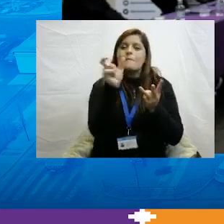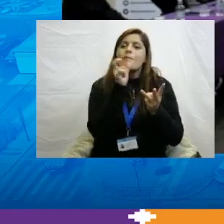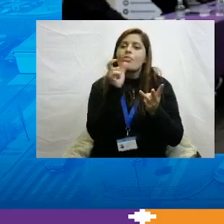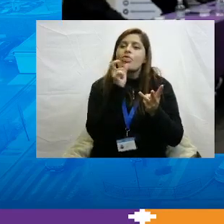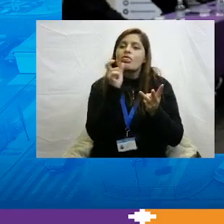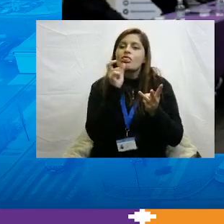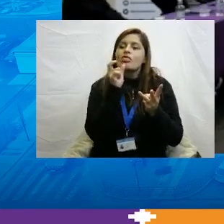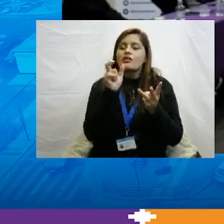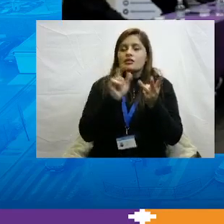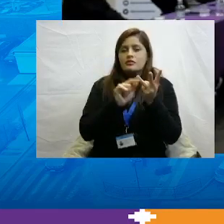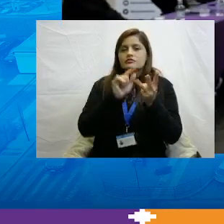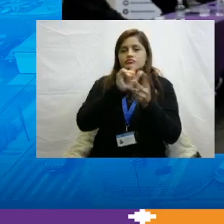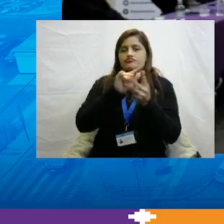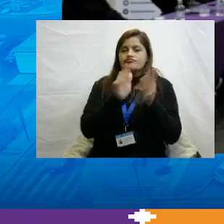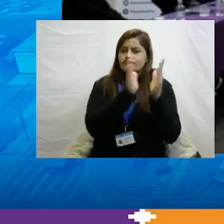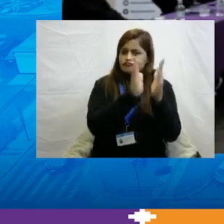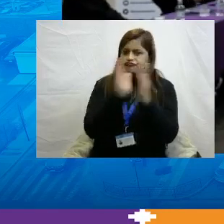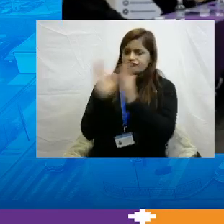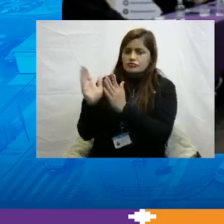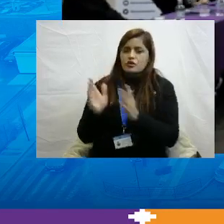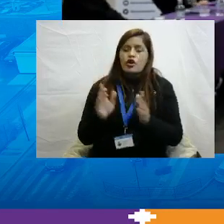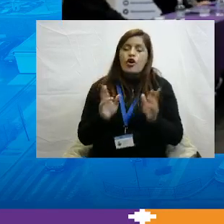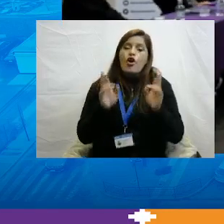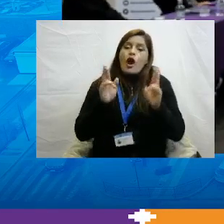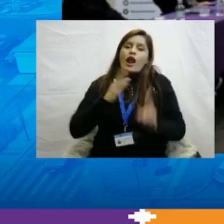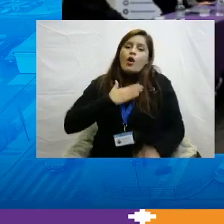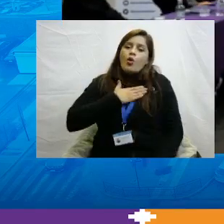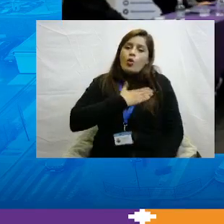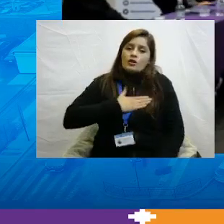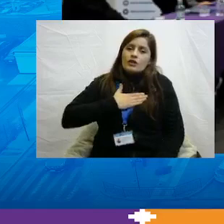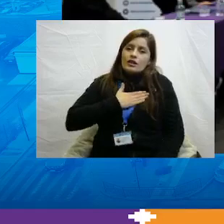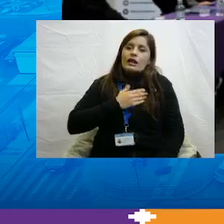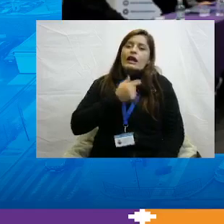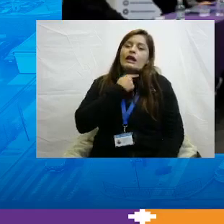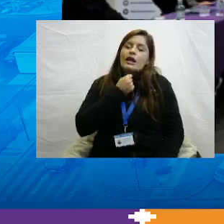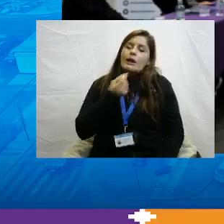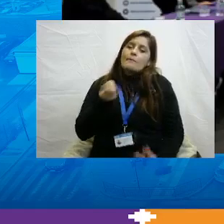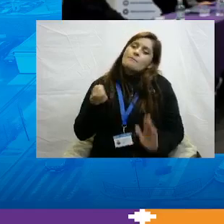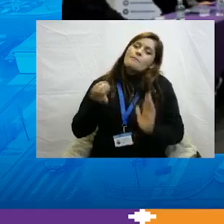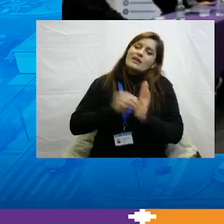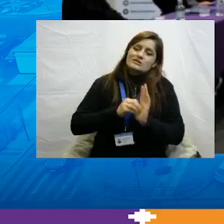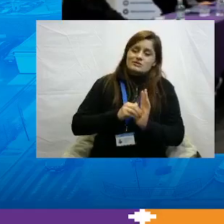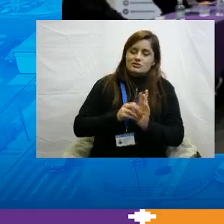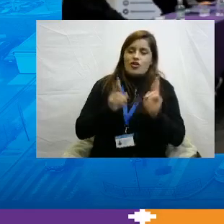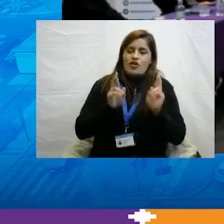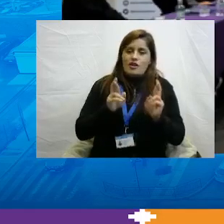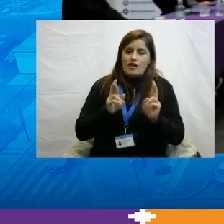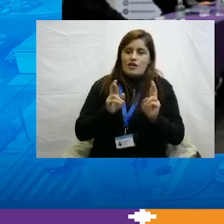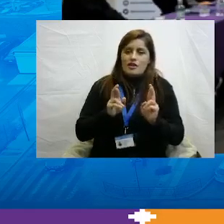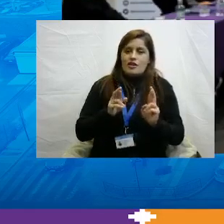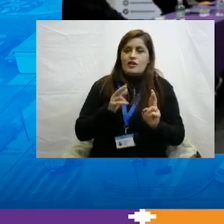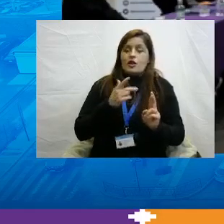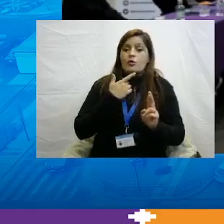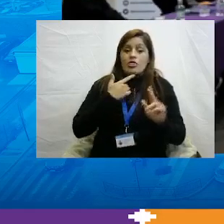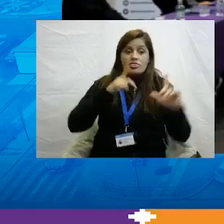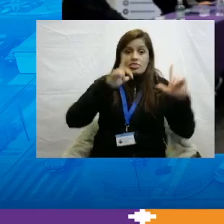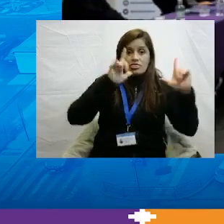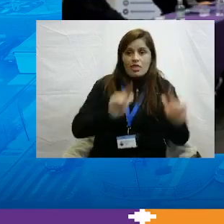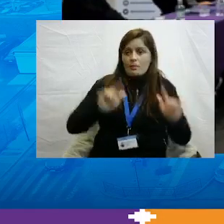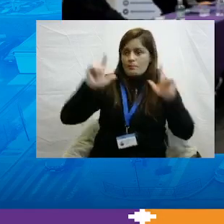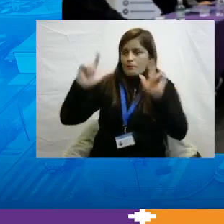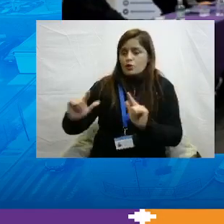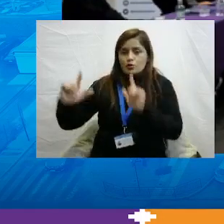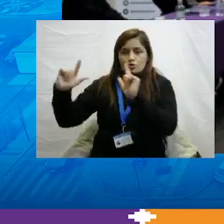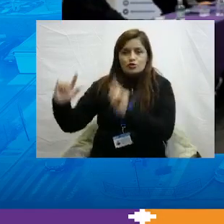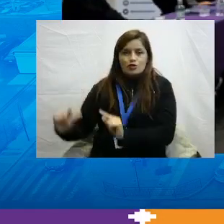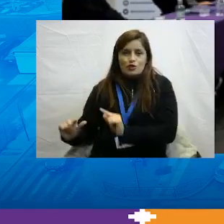que me gustaría que eso fuera un poquito más seguido, porque la disminución del